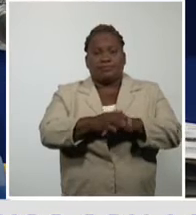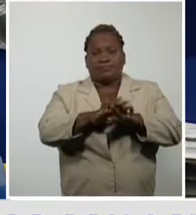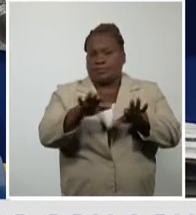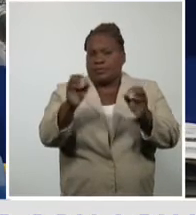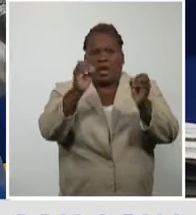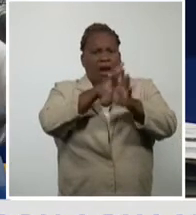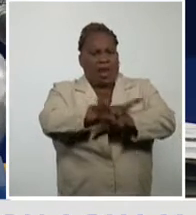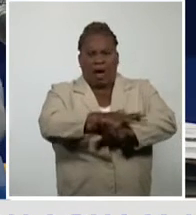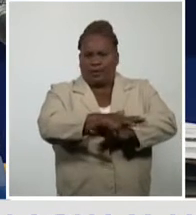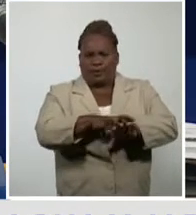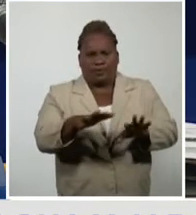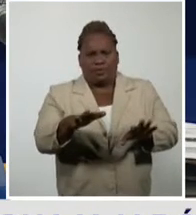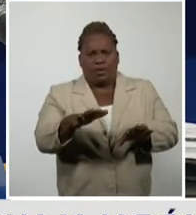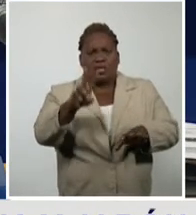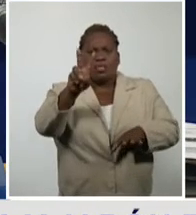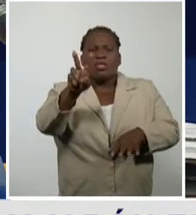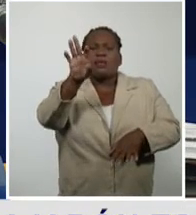aquí desde el